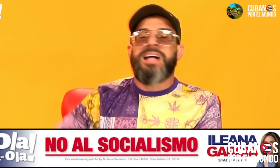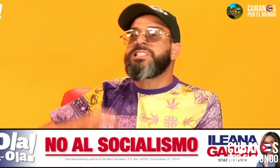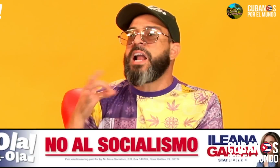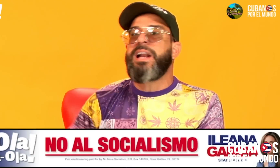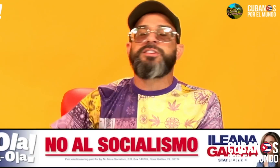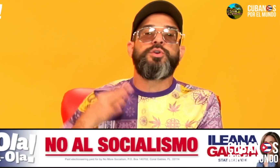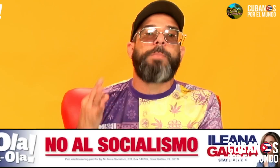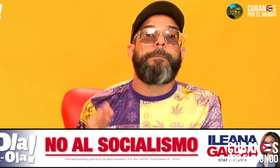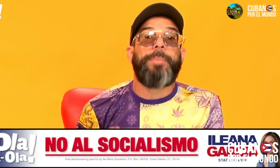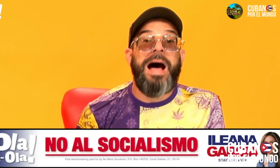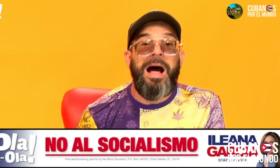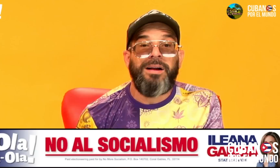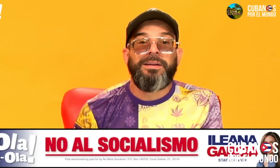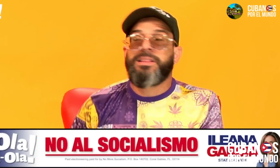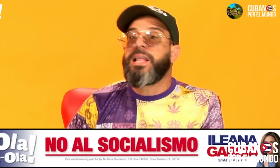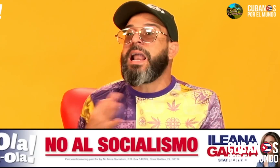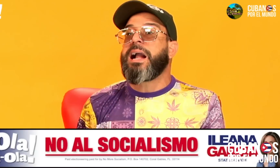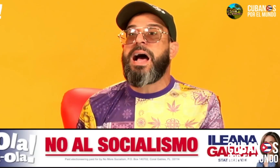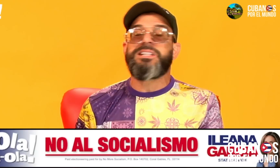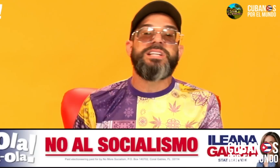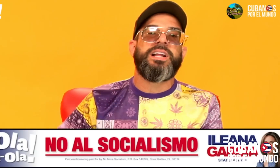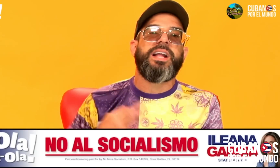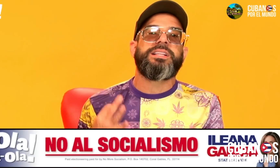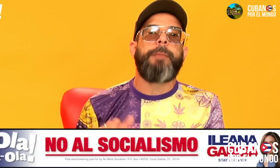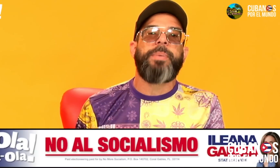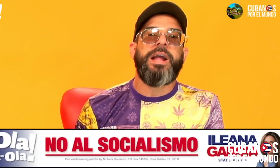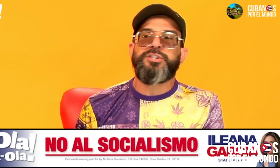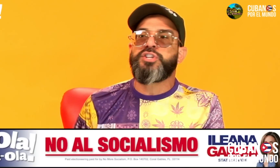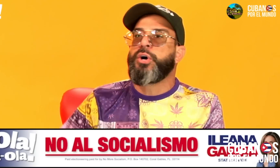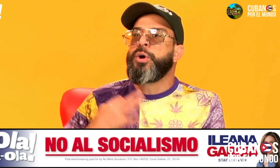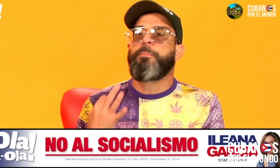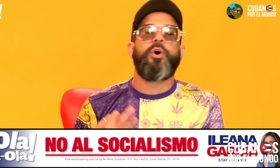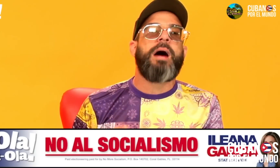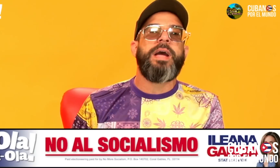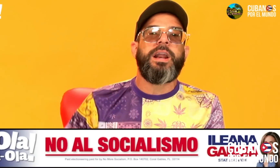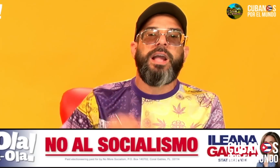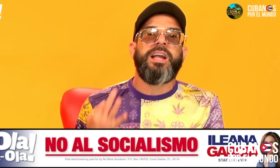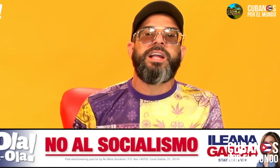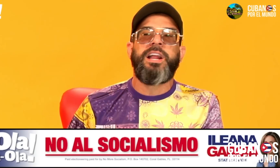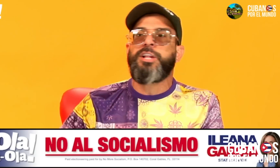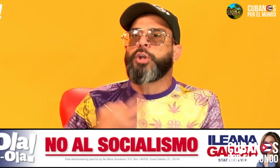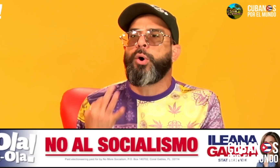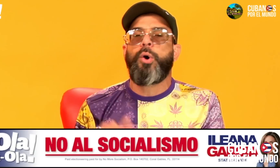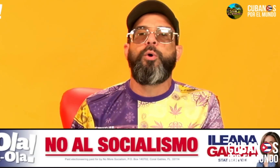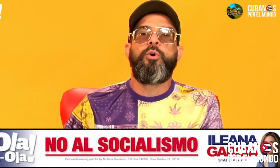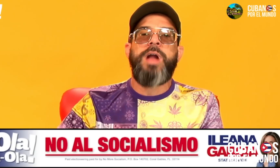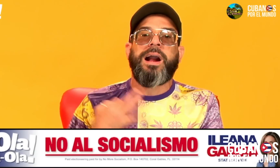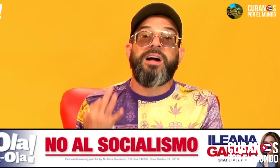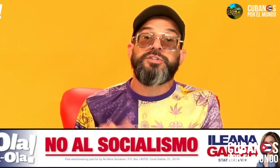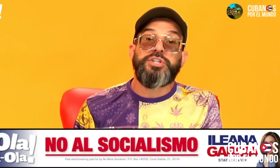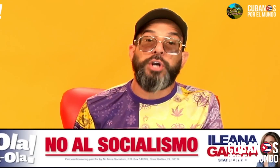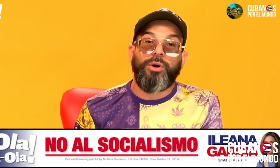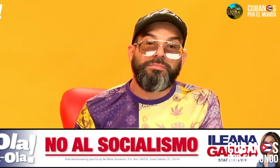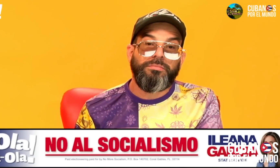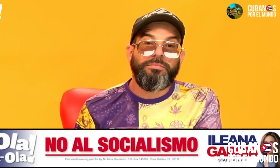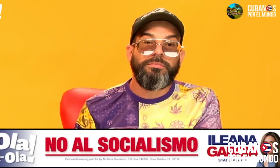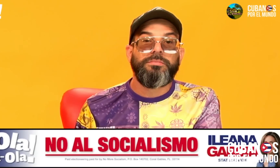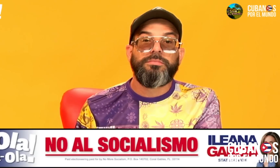a salir a su papá de la cárcel, que está preso por haber escrito una